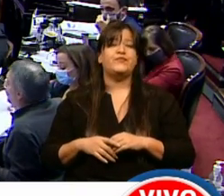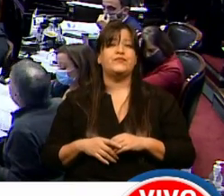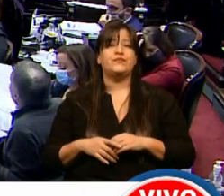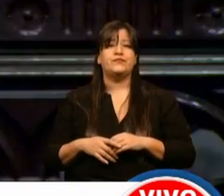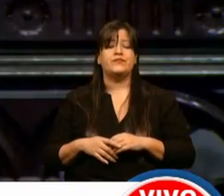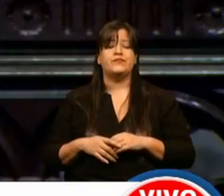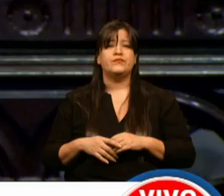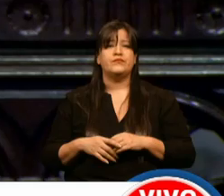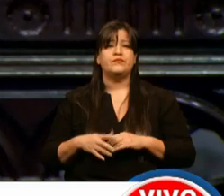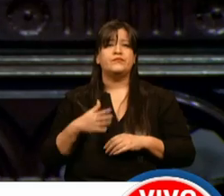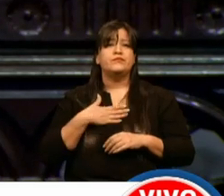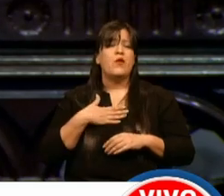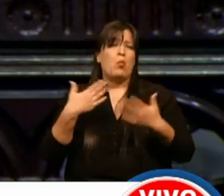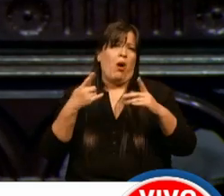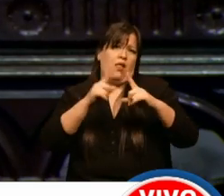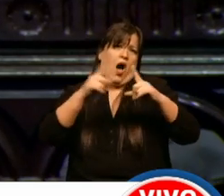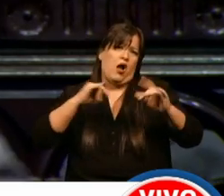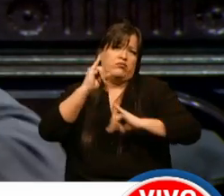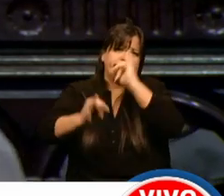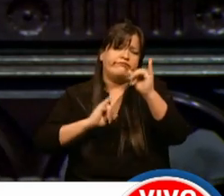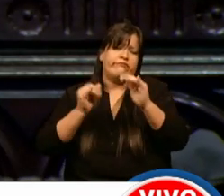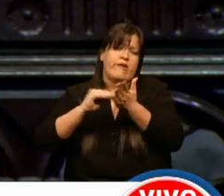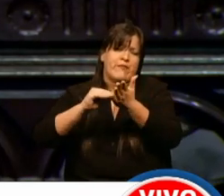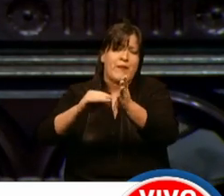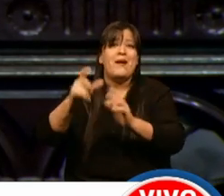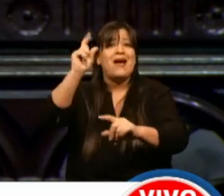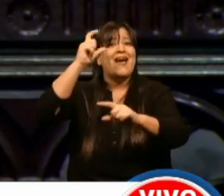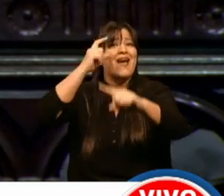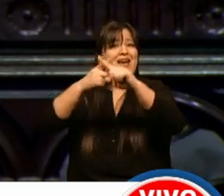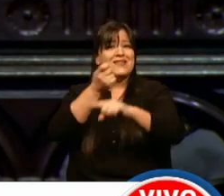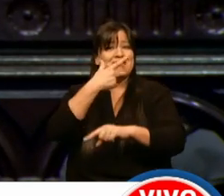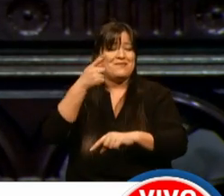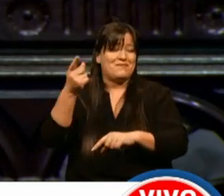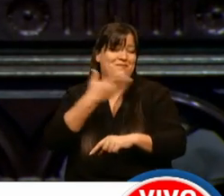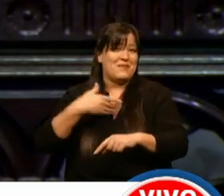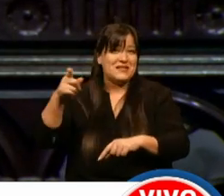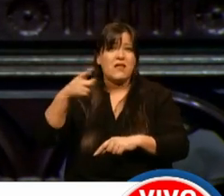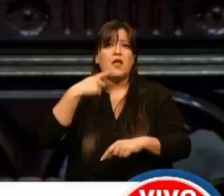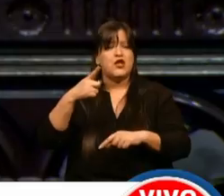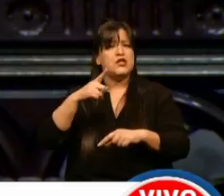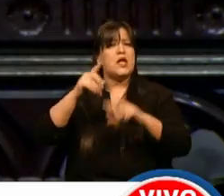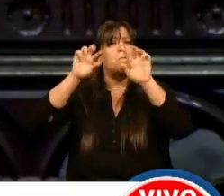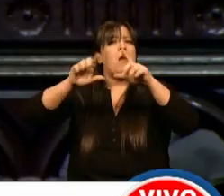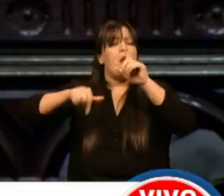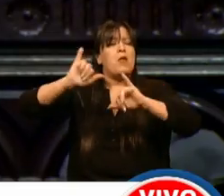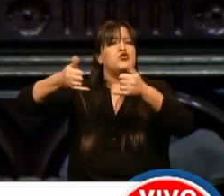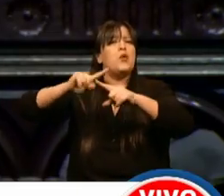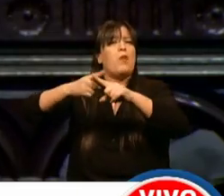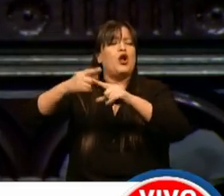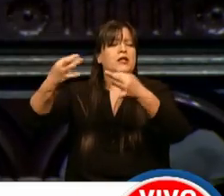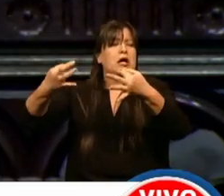que uno podría seguirlo realmente incluso el ex presidente justificaba estas políticas diciendo que los